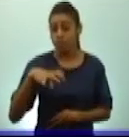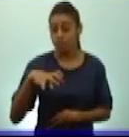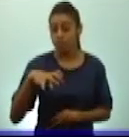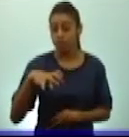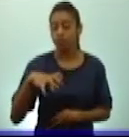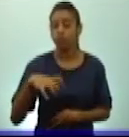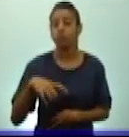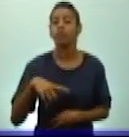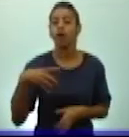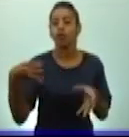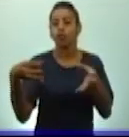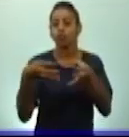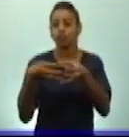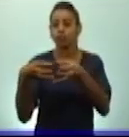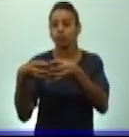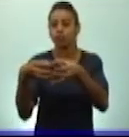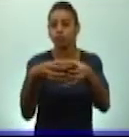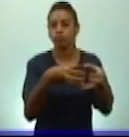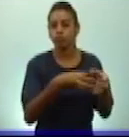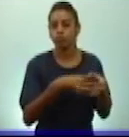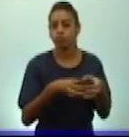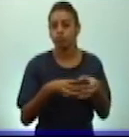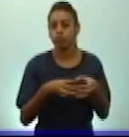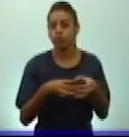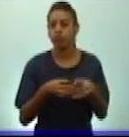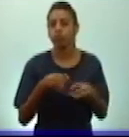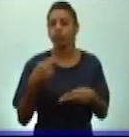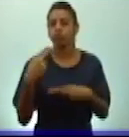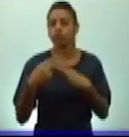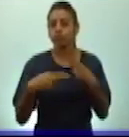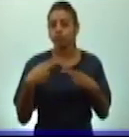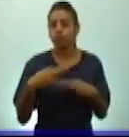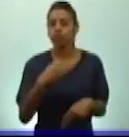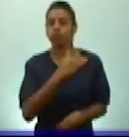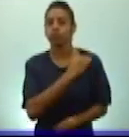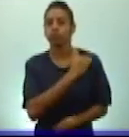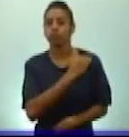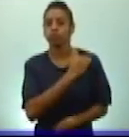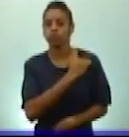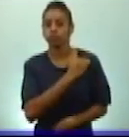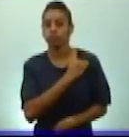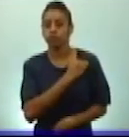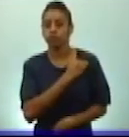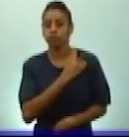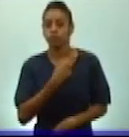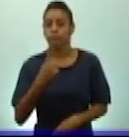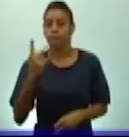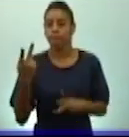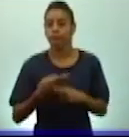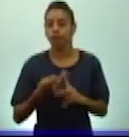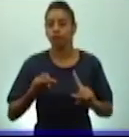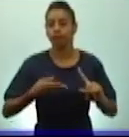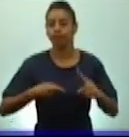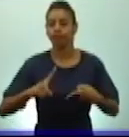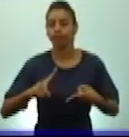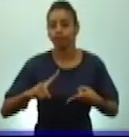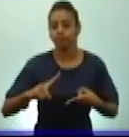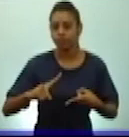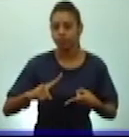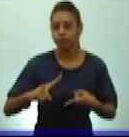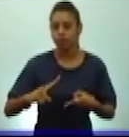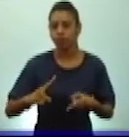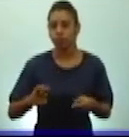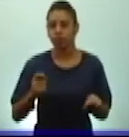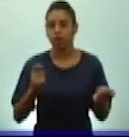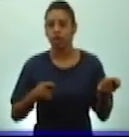fue capaz de organizar un grupo de campesinos y crear una milicia para combatir el bandidismo en las zonas de Pinar